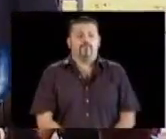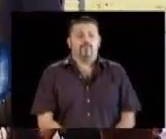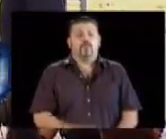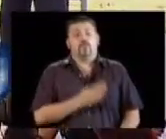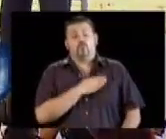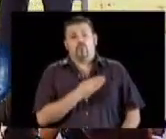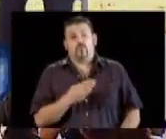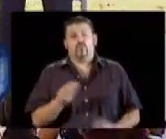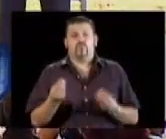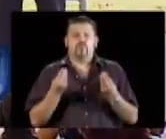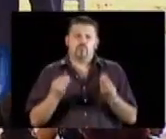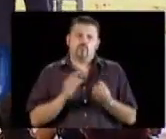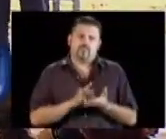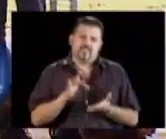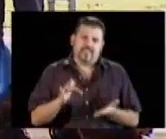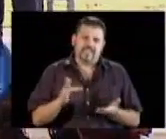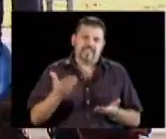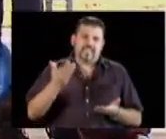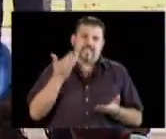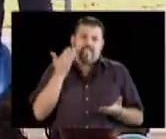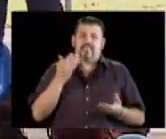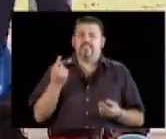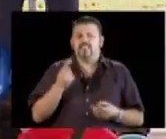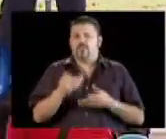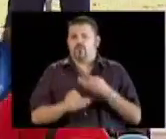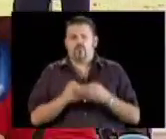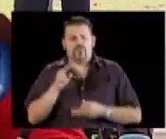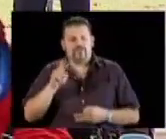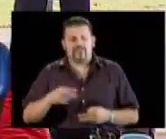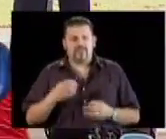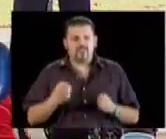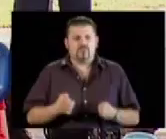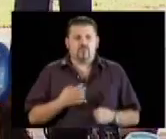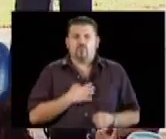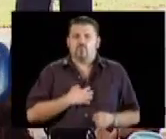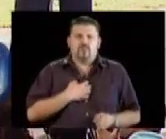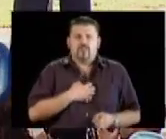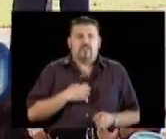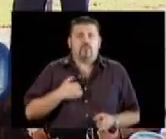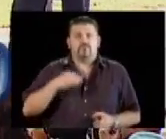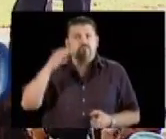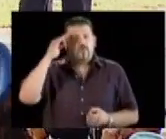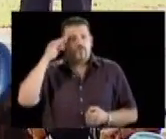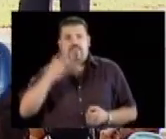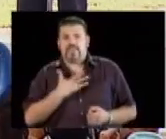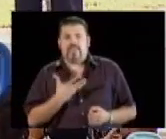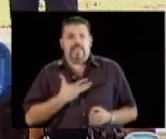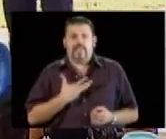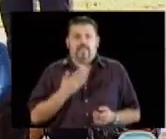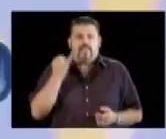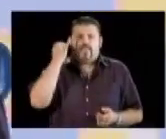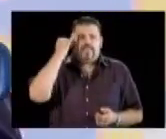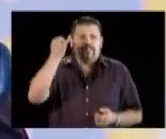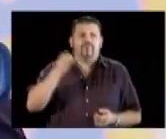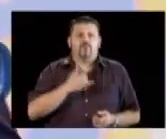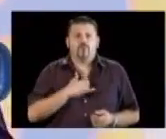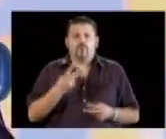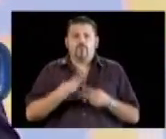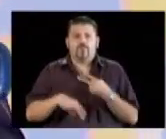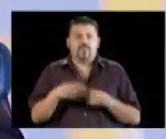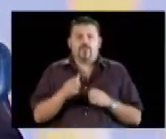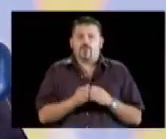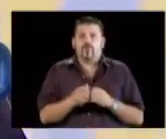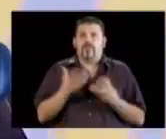Bueno, muchas gracias, antes que todo, y la verdad, muy contento, no tenía la menor idea. Vine con todo el deseo de tener